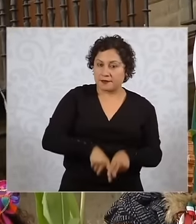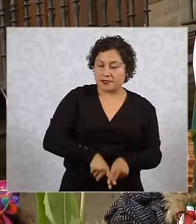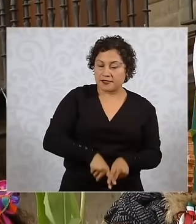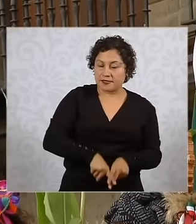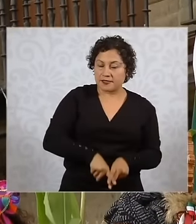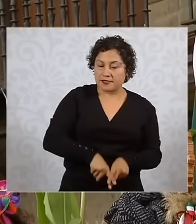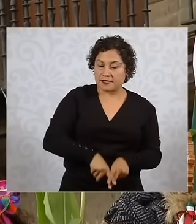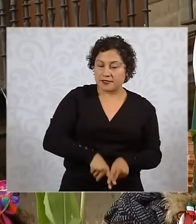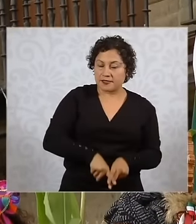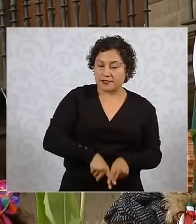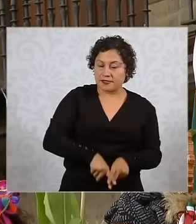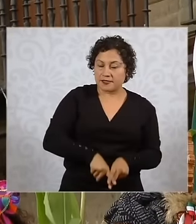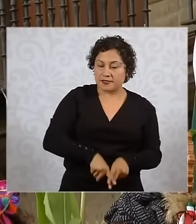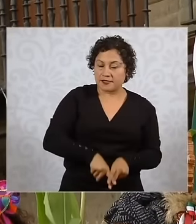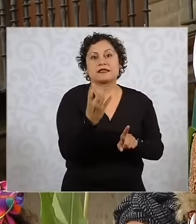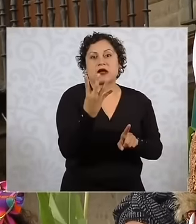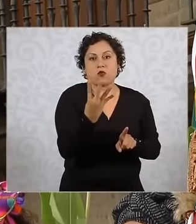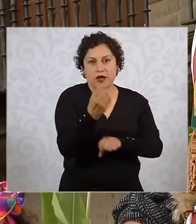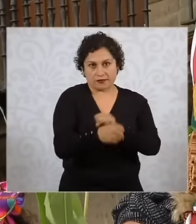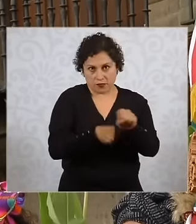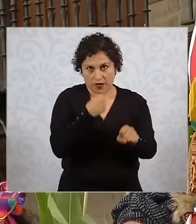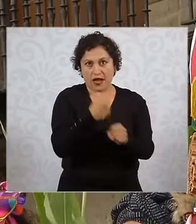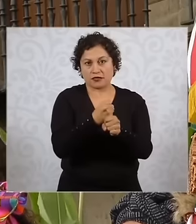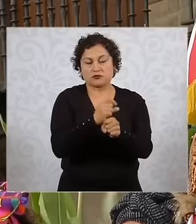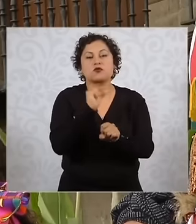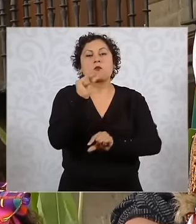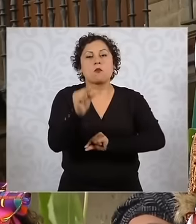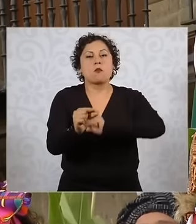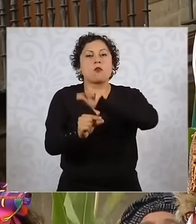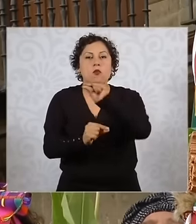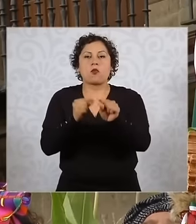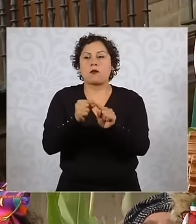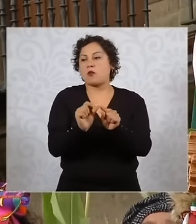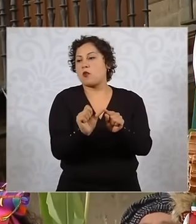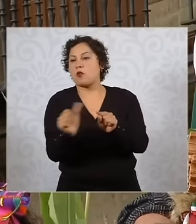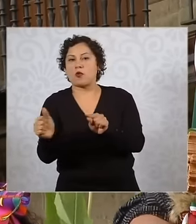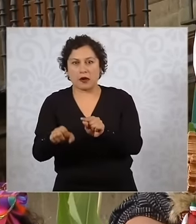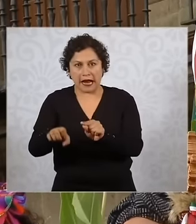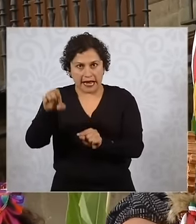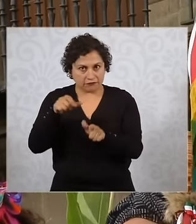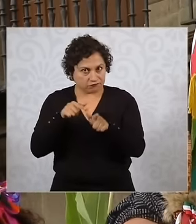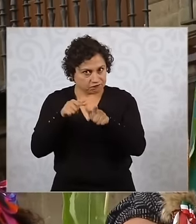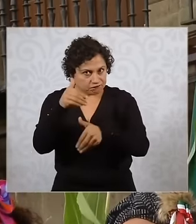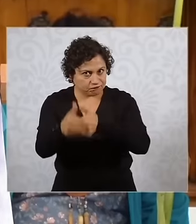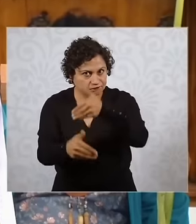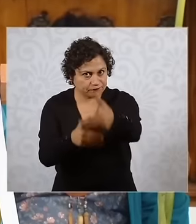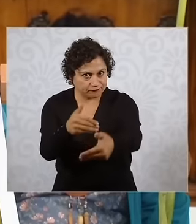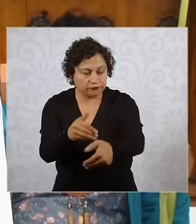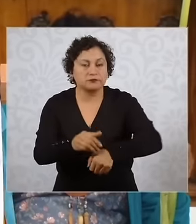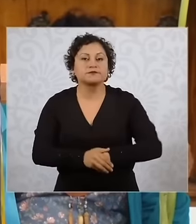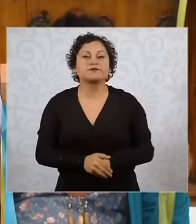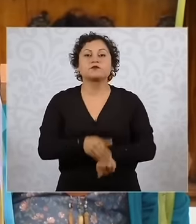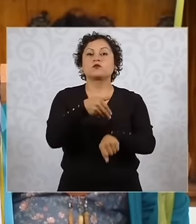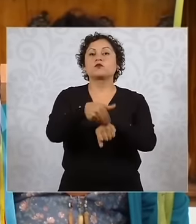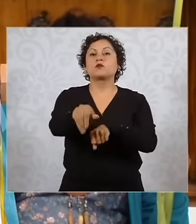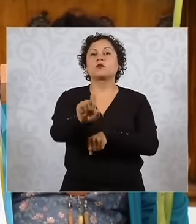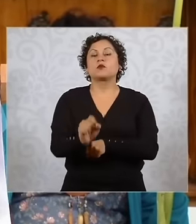edad para después ir avanzando. 21. ¿Cómo me